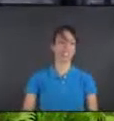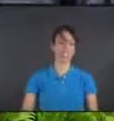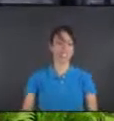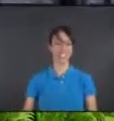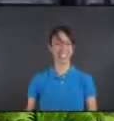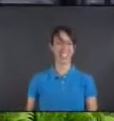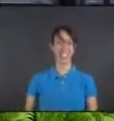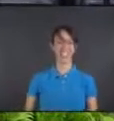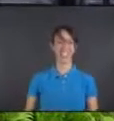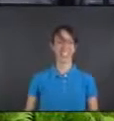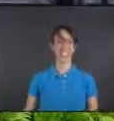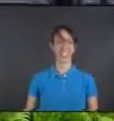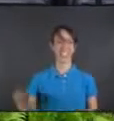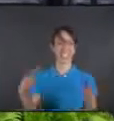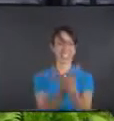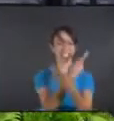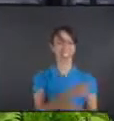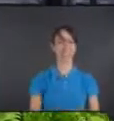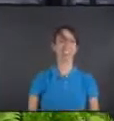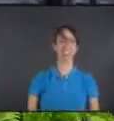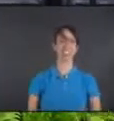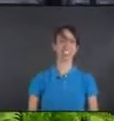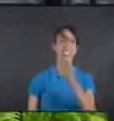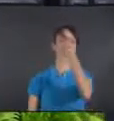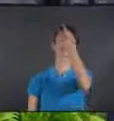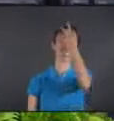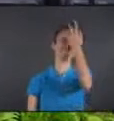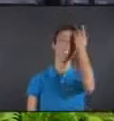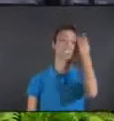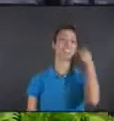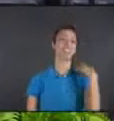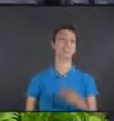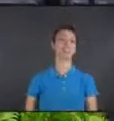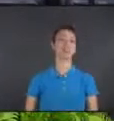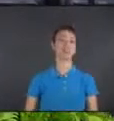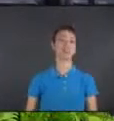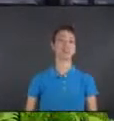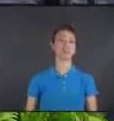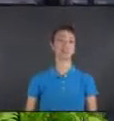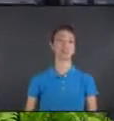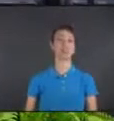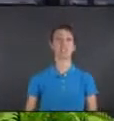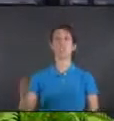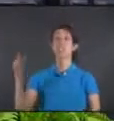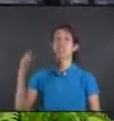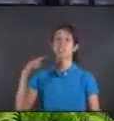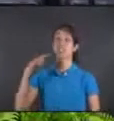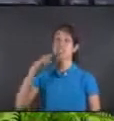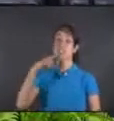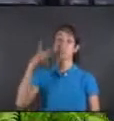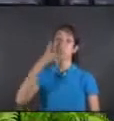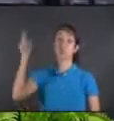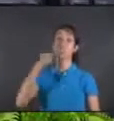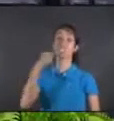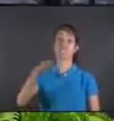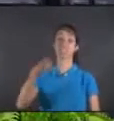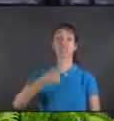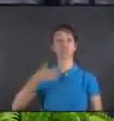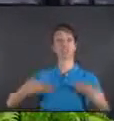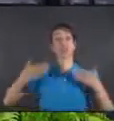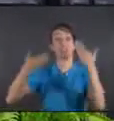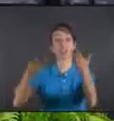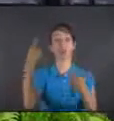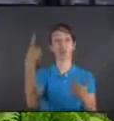castigo, muchos estaban metidos en maldiciones generacionales, muchos estaban encadenados y sin